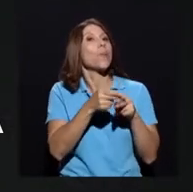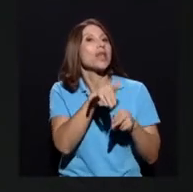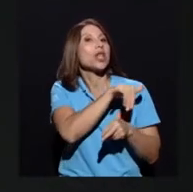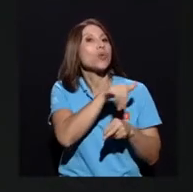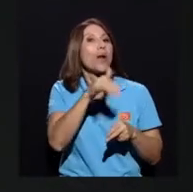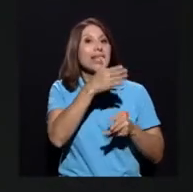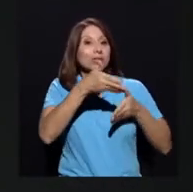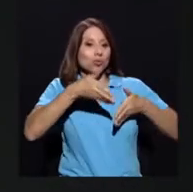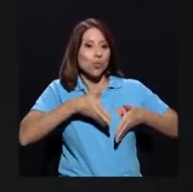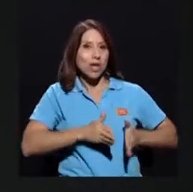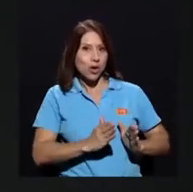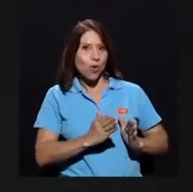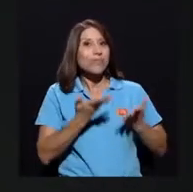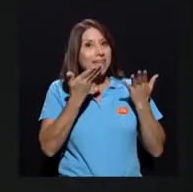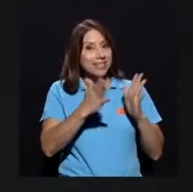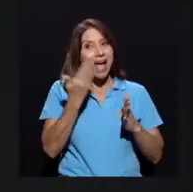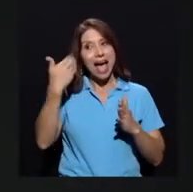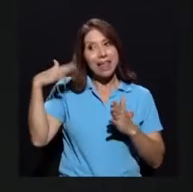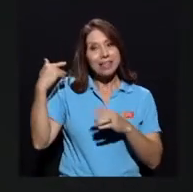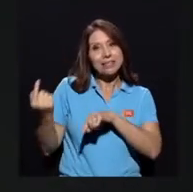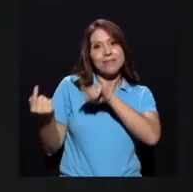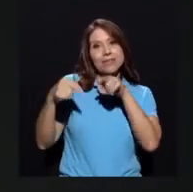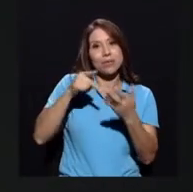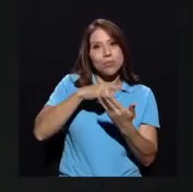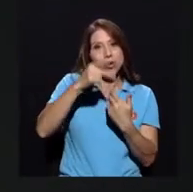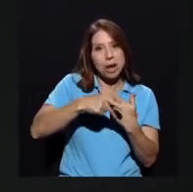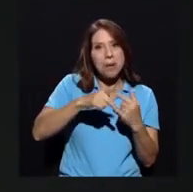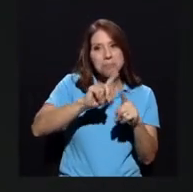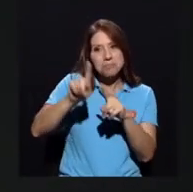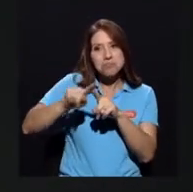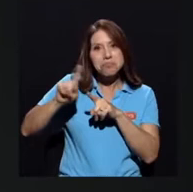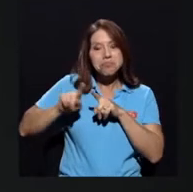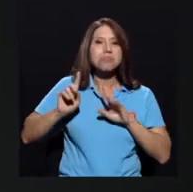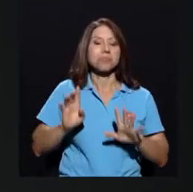nos ha acompañado en diversas ocasiones,